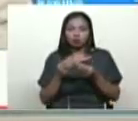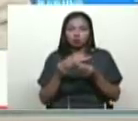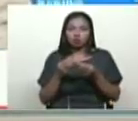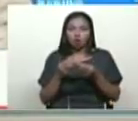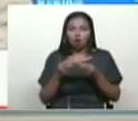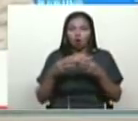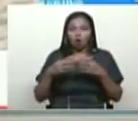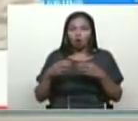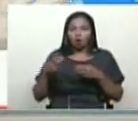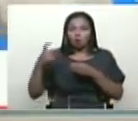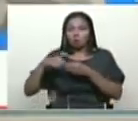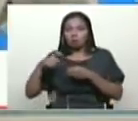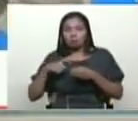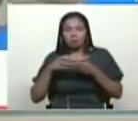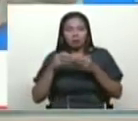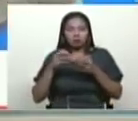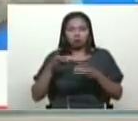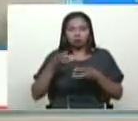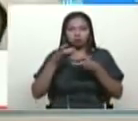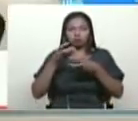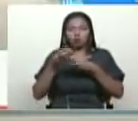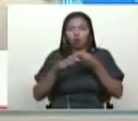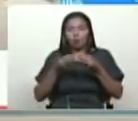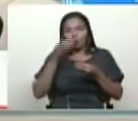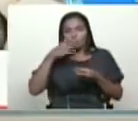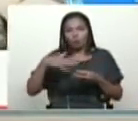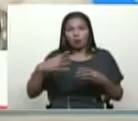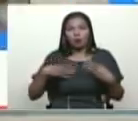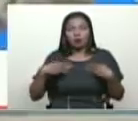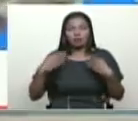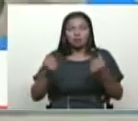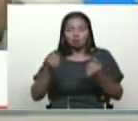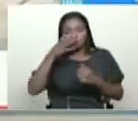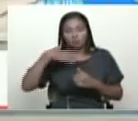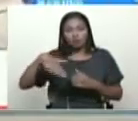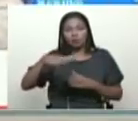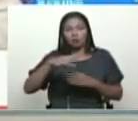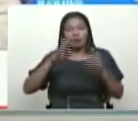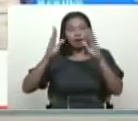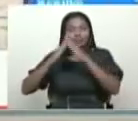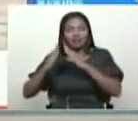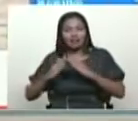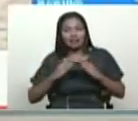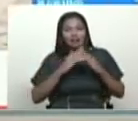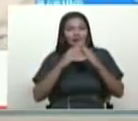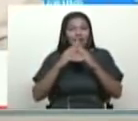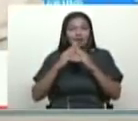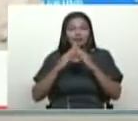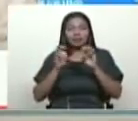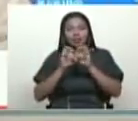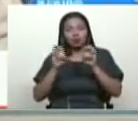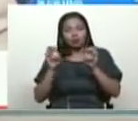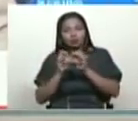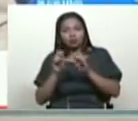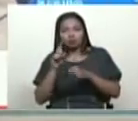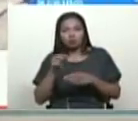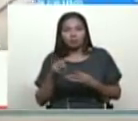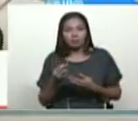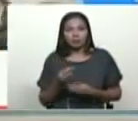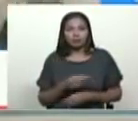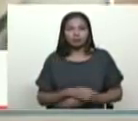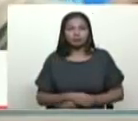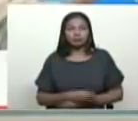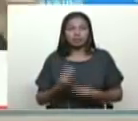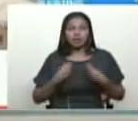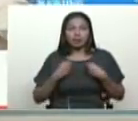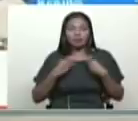pueblo, de la salud del pueblo, de las viviendas, de la educación, de la